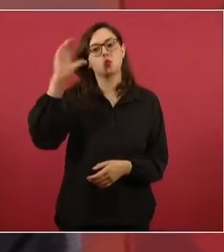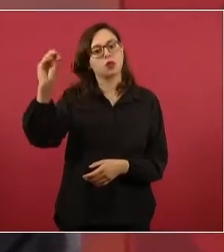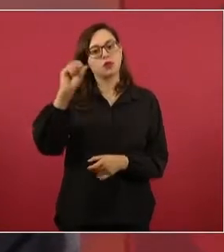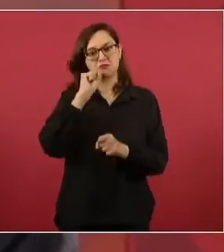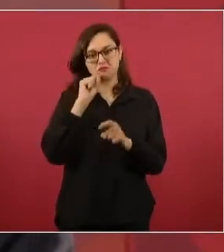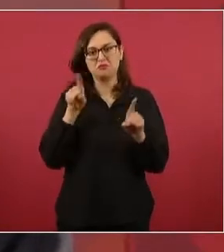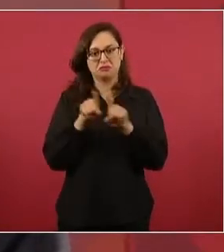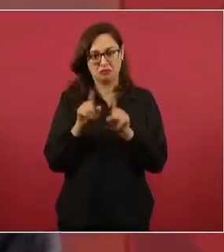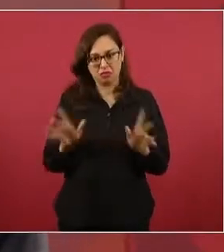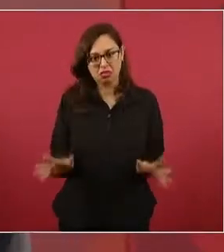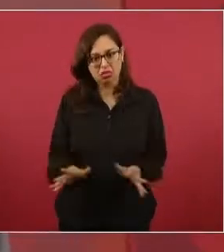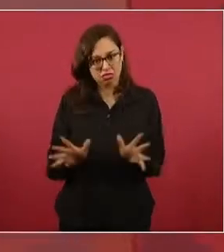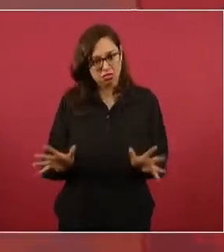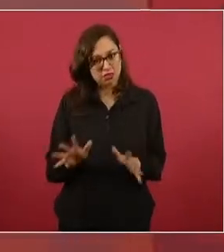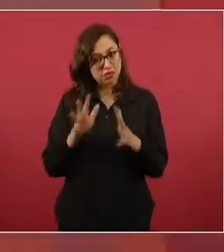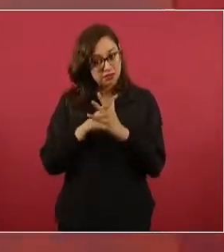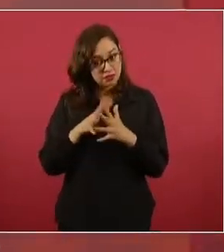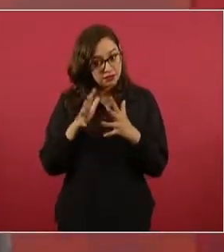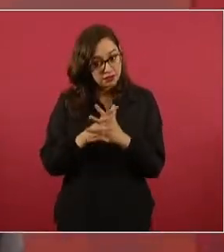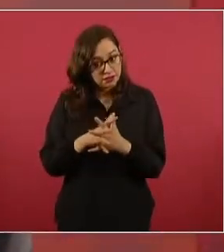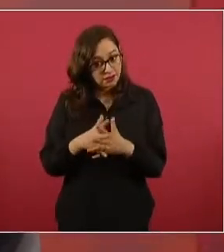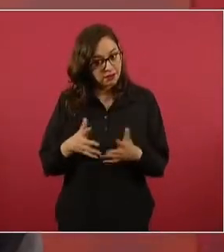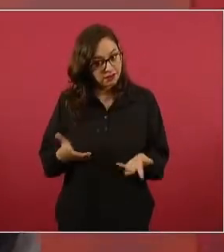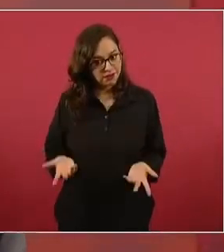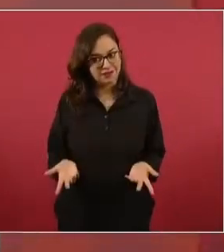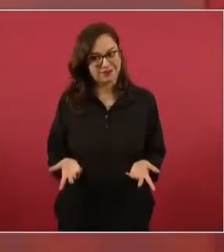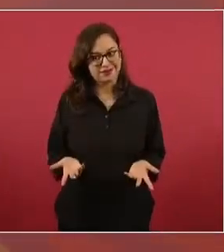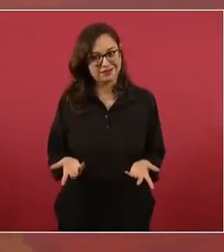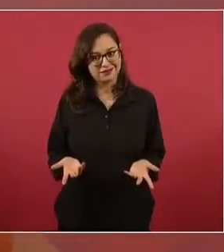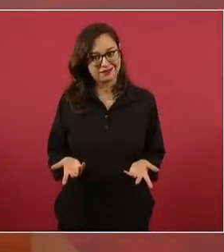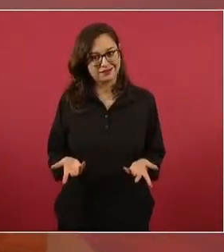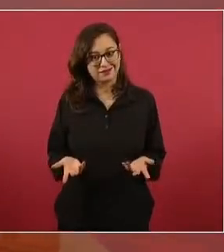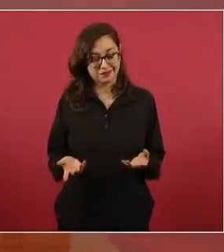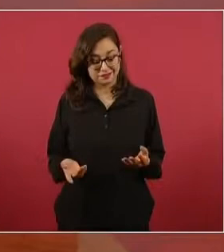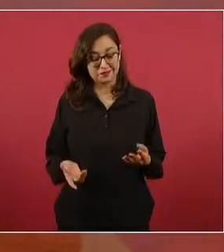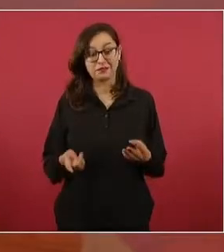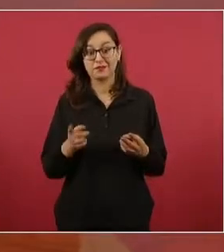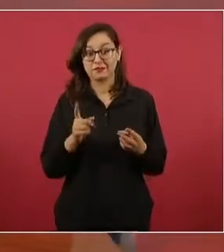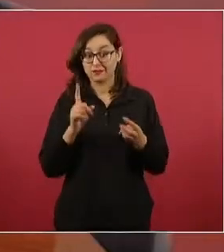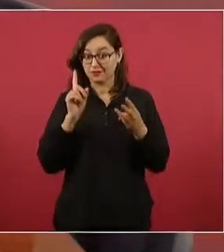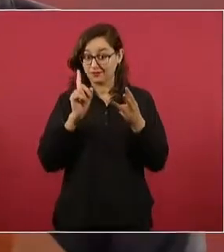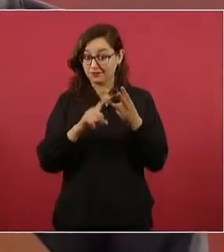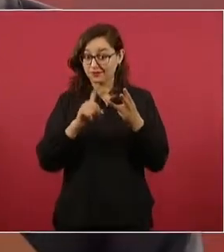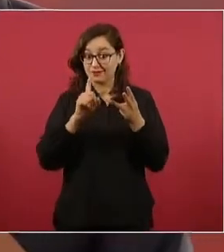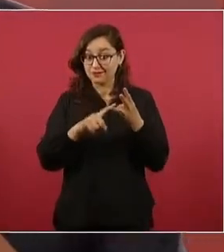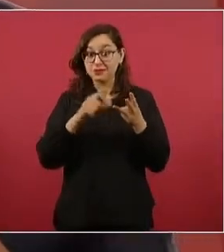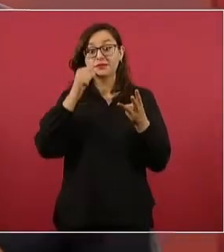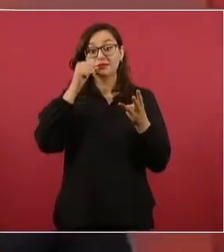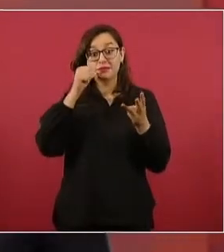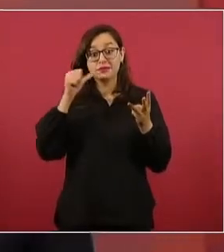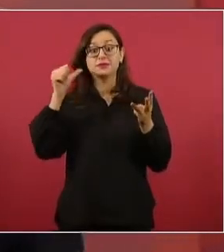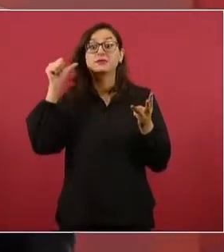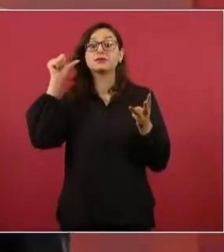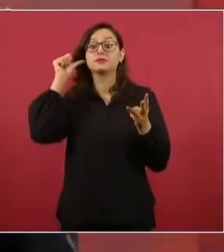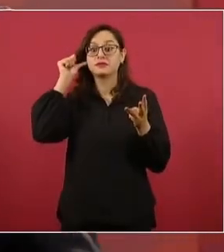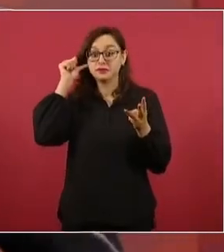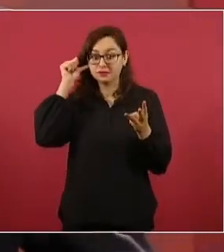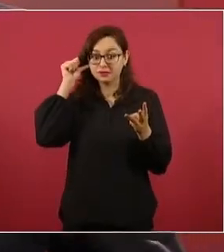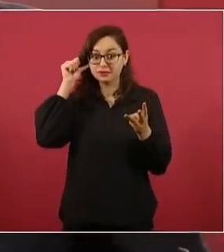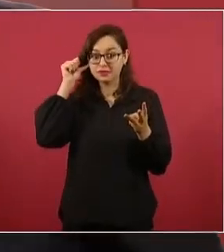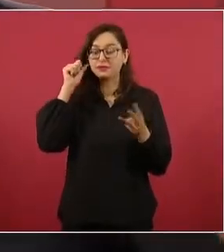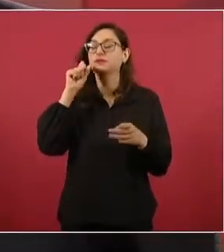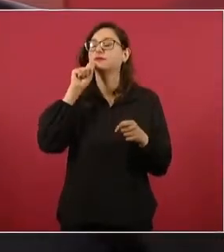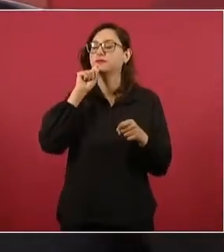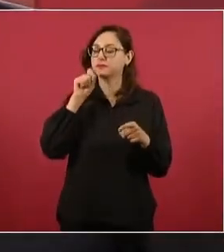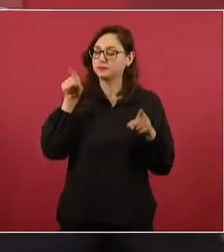sentido. Entonces, el documento de ayer, que por cierto lo firma también el obispo de